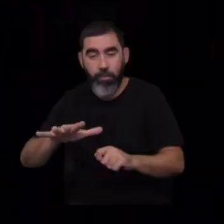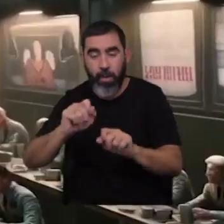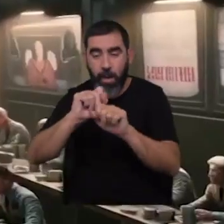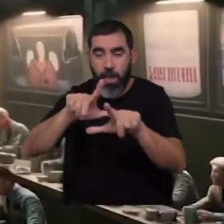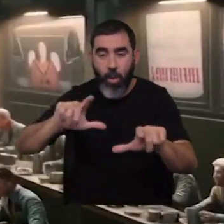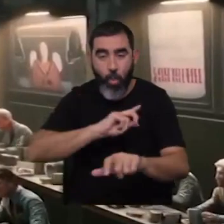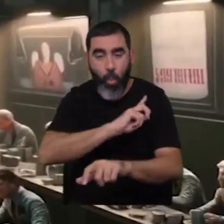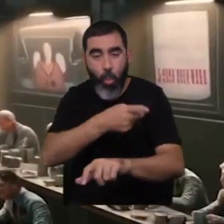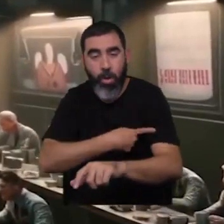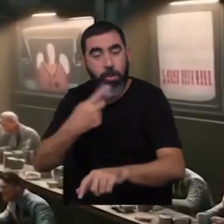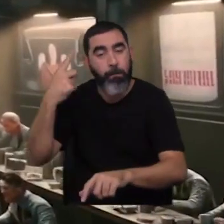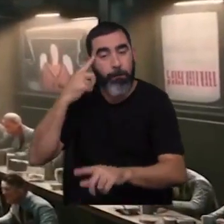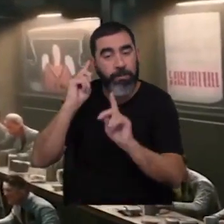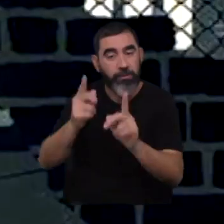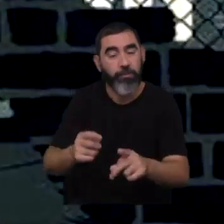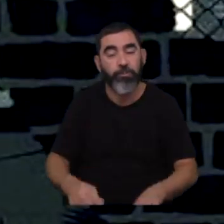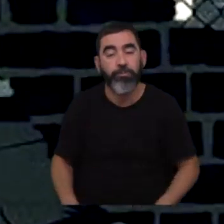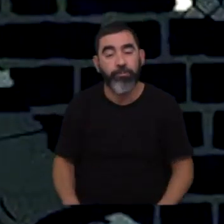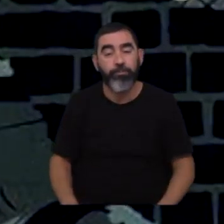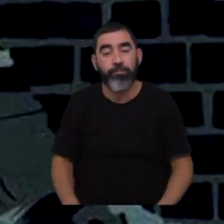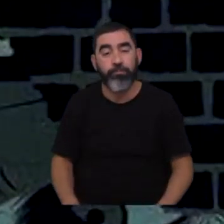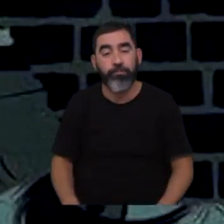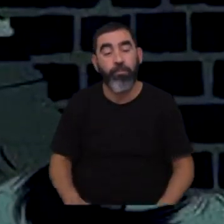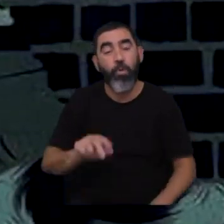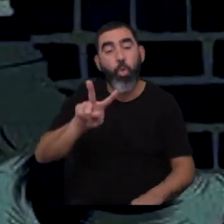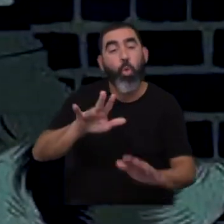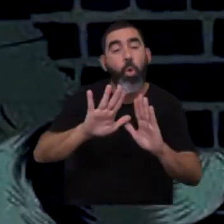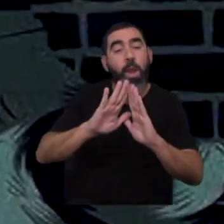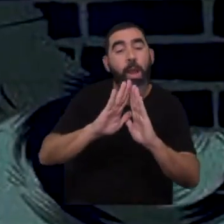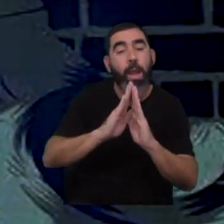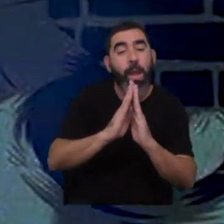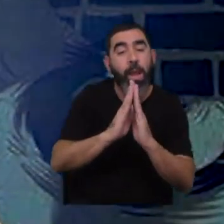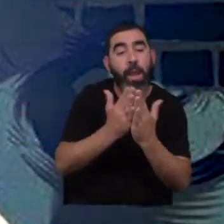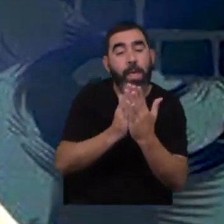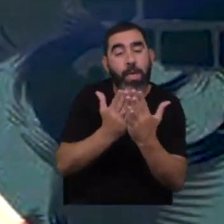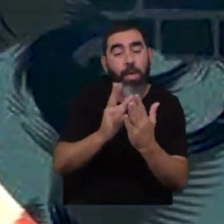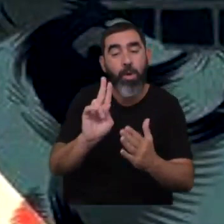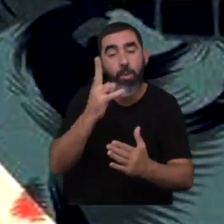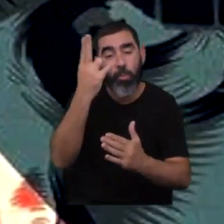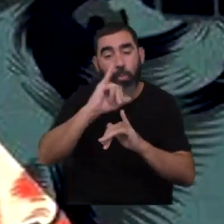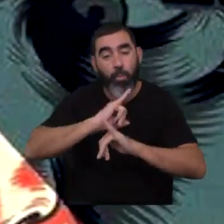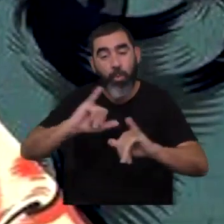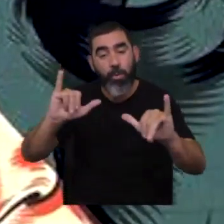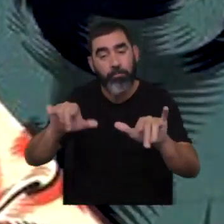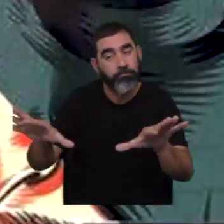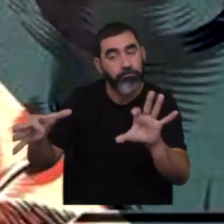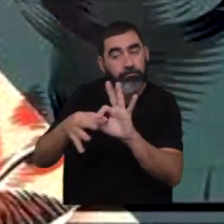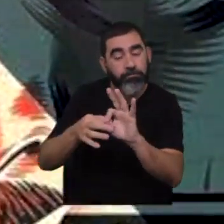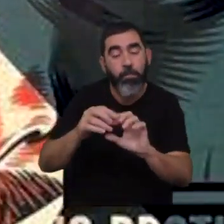y del pensamiento. Y hay 2 libros publicados recientemente en Uruguay que están emparentados